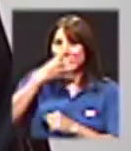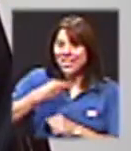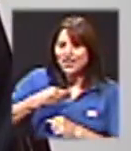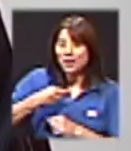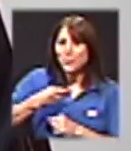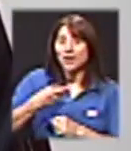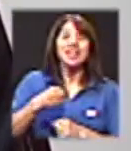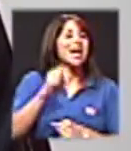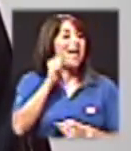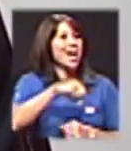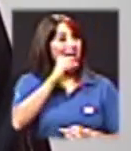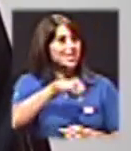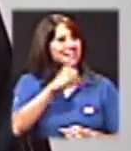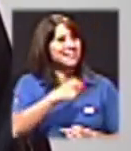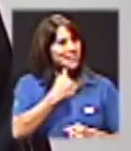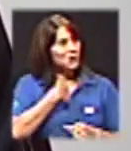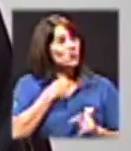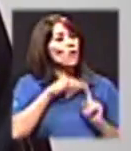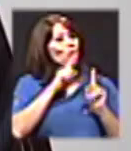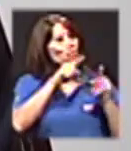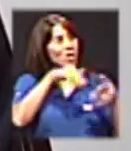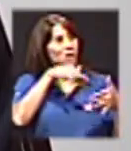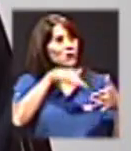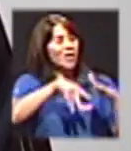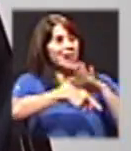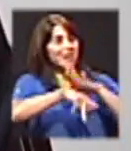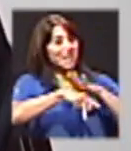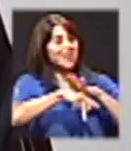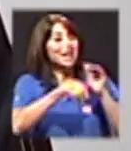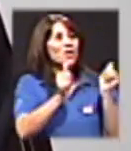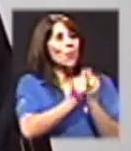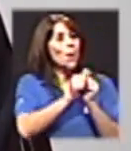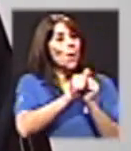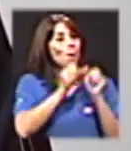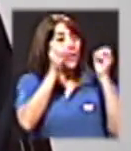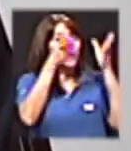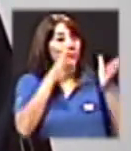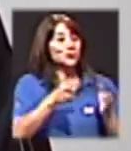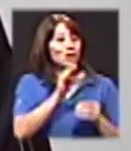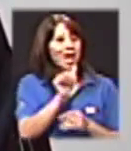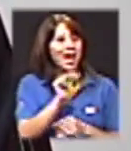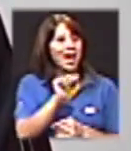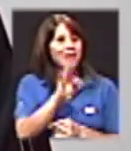capilla. Yo sí, fui con al la niña Antonia. Con la niña Antonia. Sí. Mi hermano